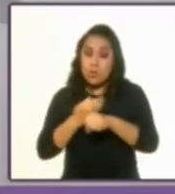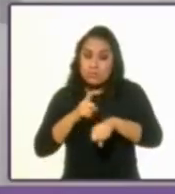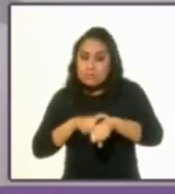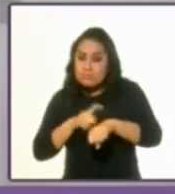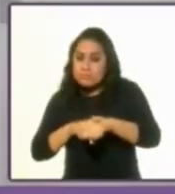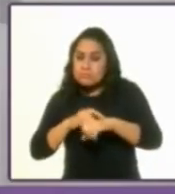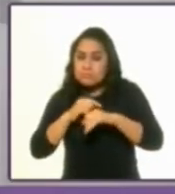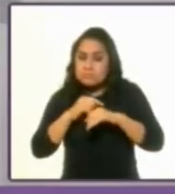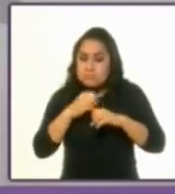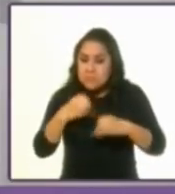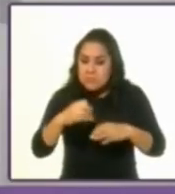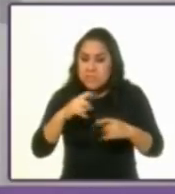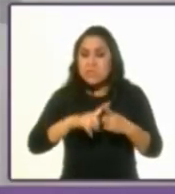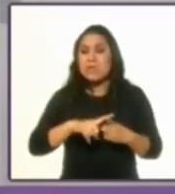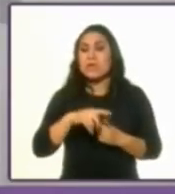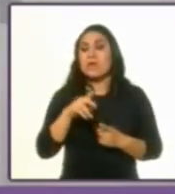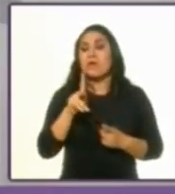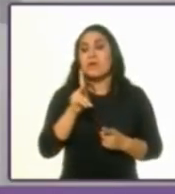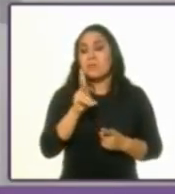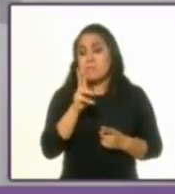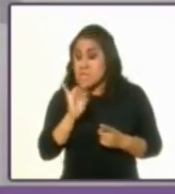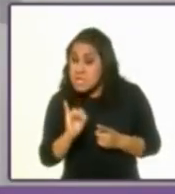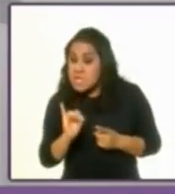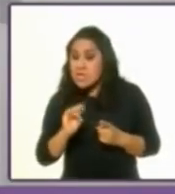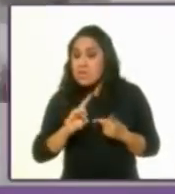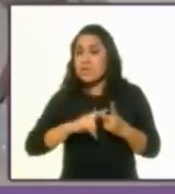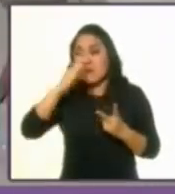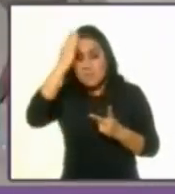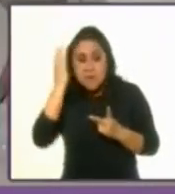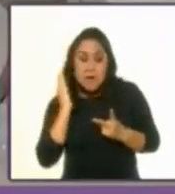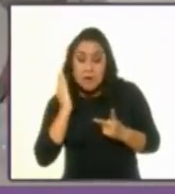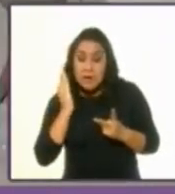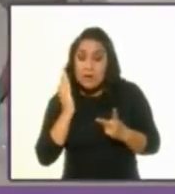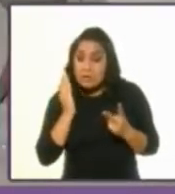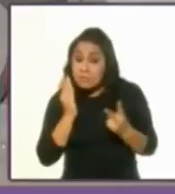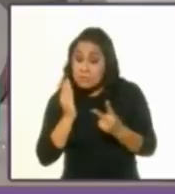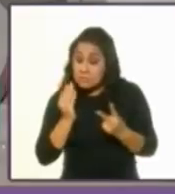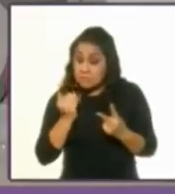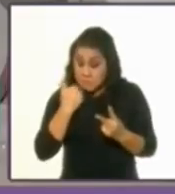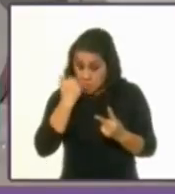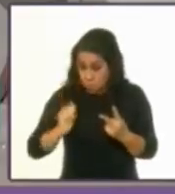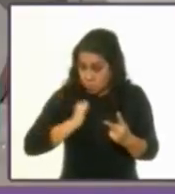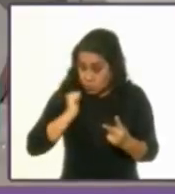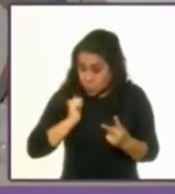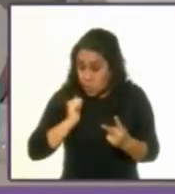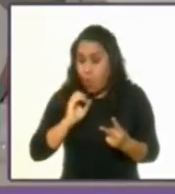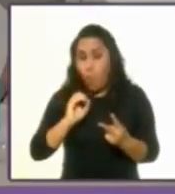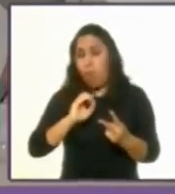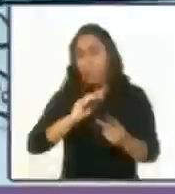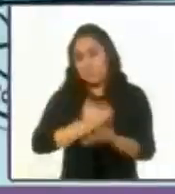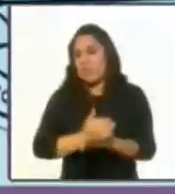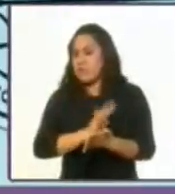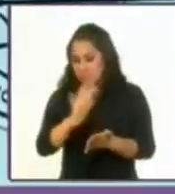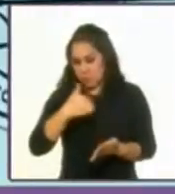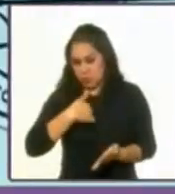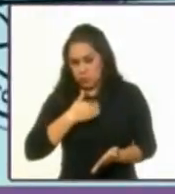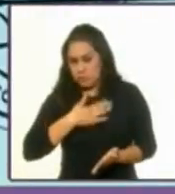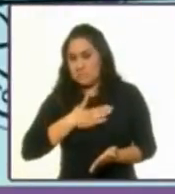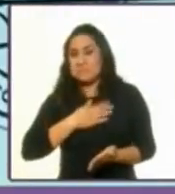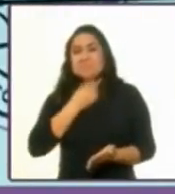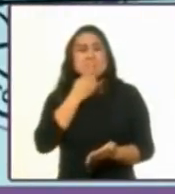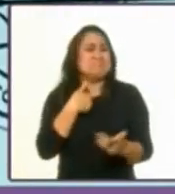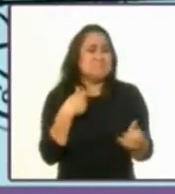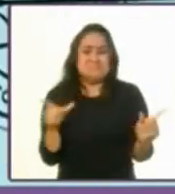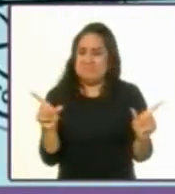mikel arriola la candidata barrales lo que nos hará o nos despedimos yo lo uso cadena en inglés crédito